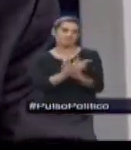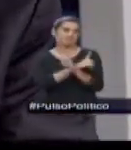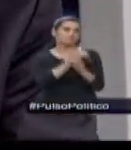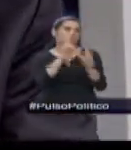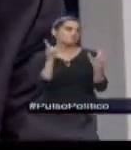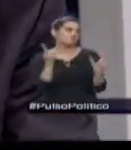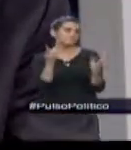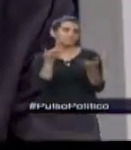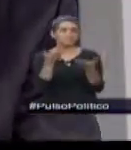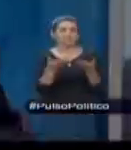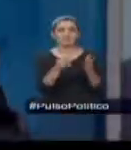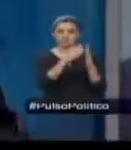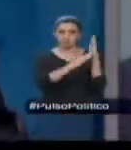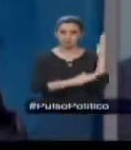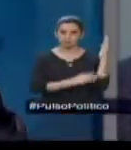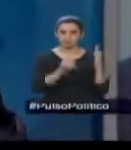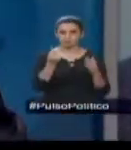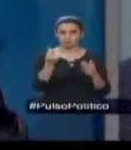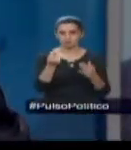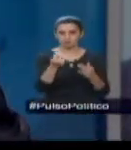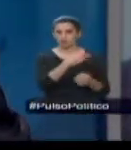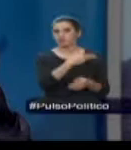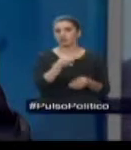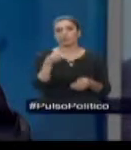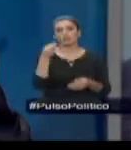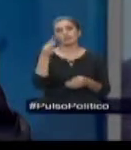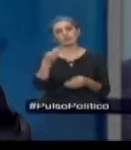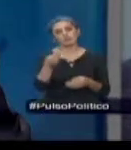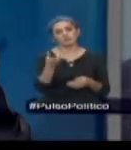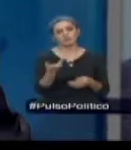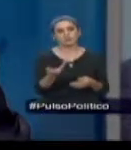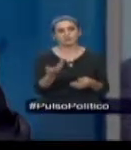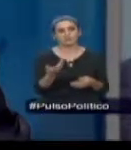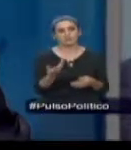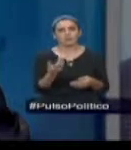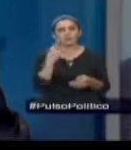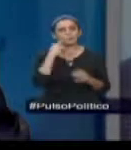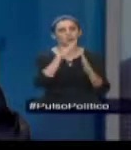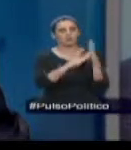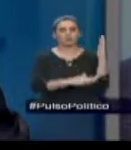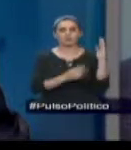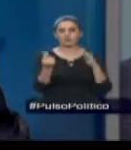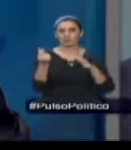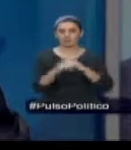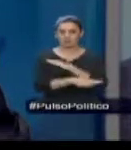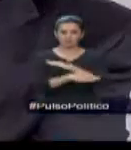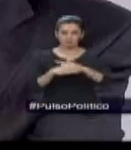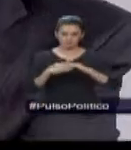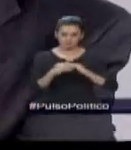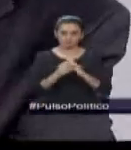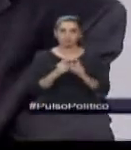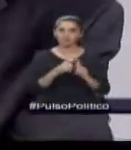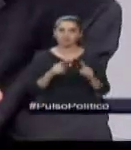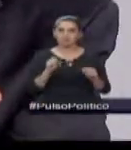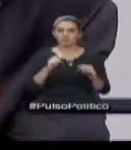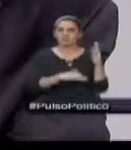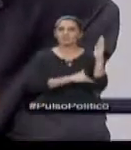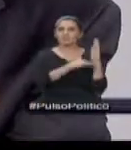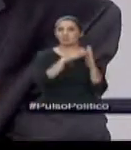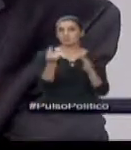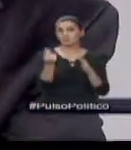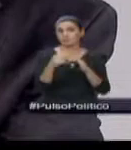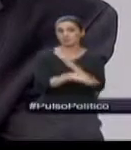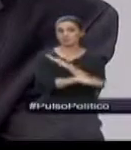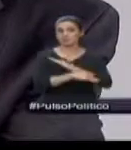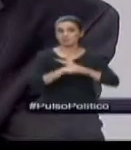menos y argumenta que esto se da básicamente por la estimación del precio de petróleo pero en elemento que se incrementa el precio del